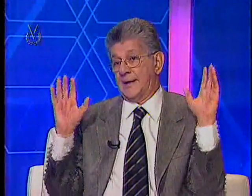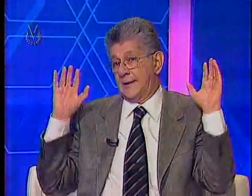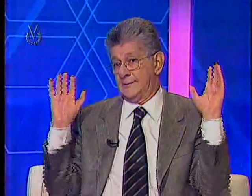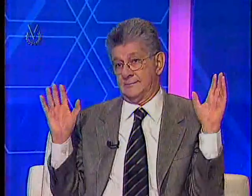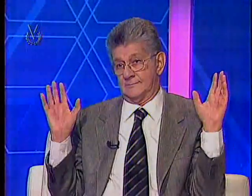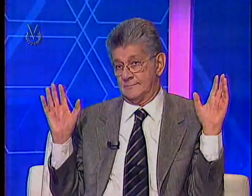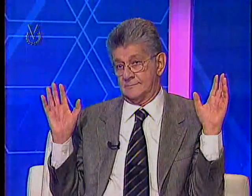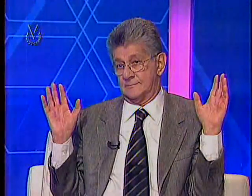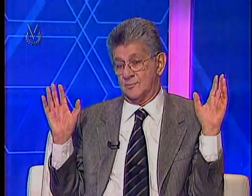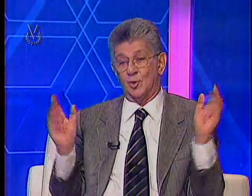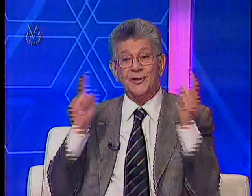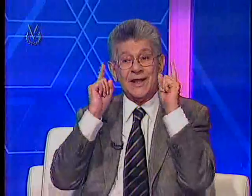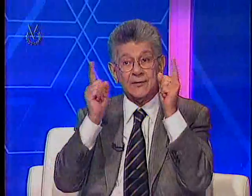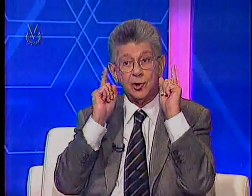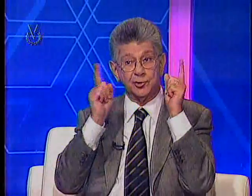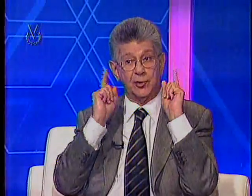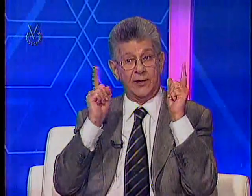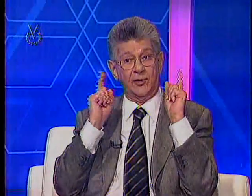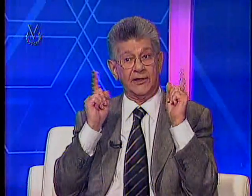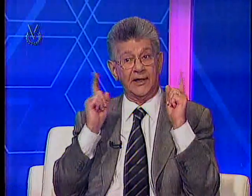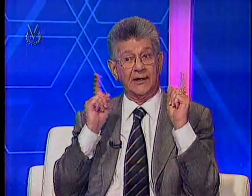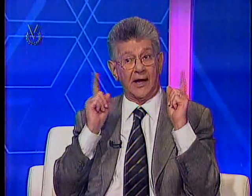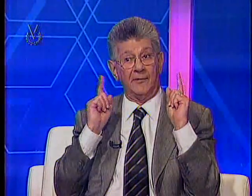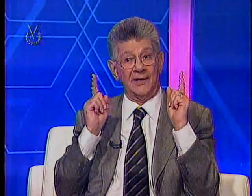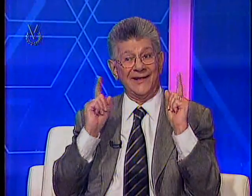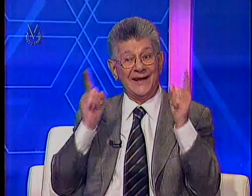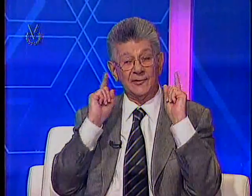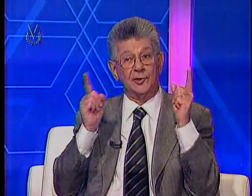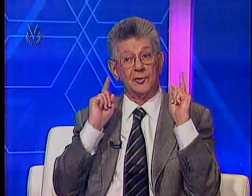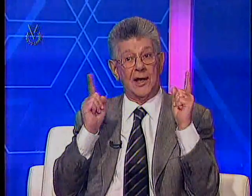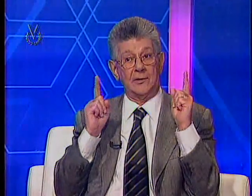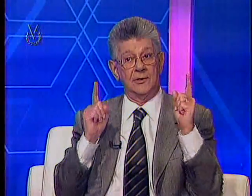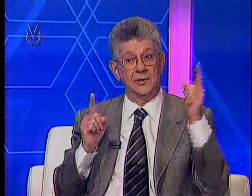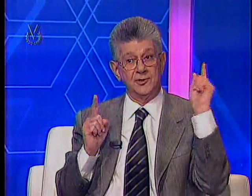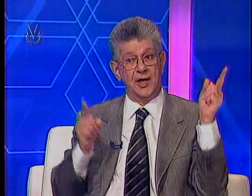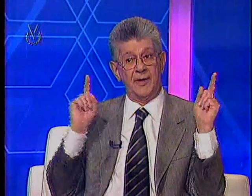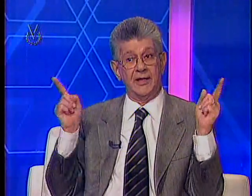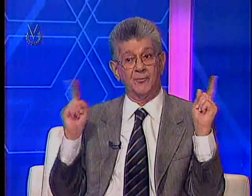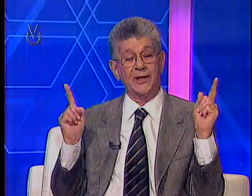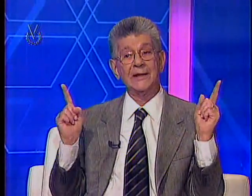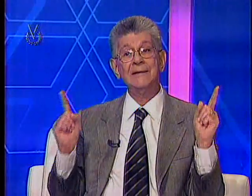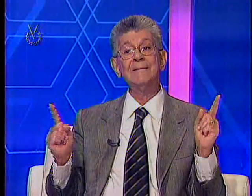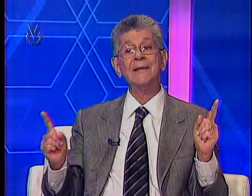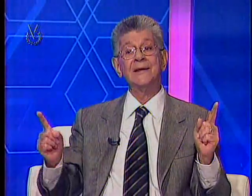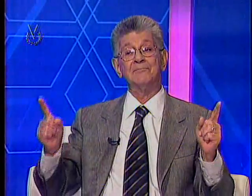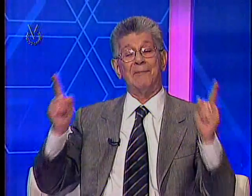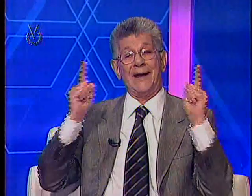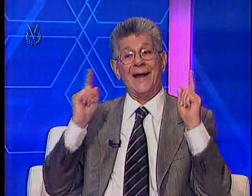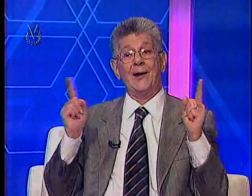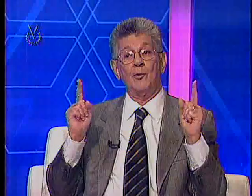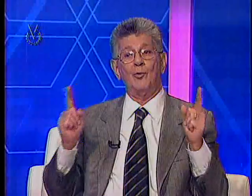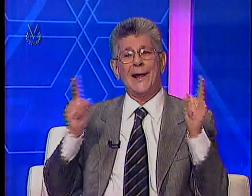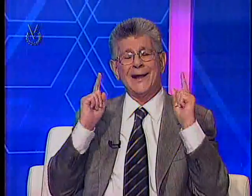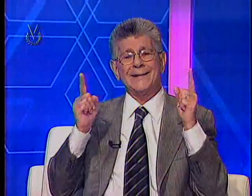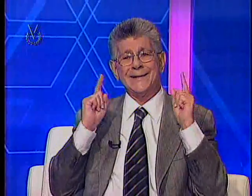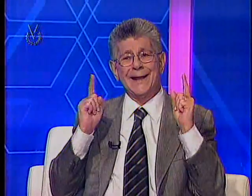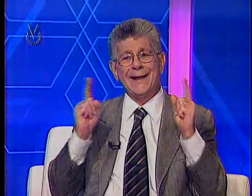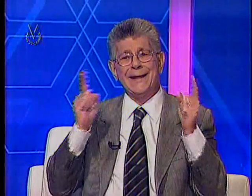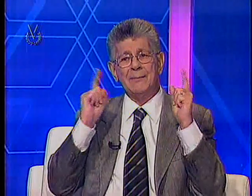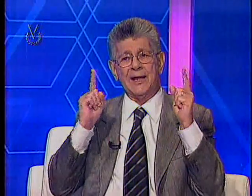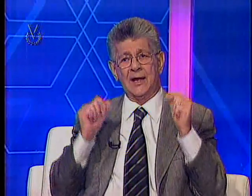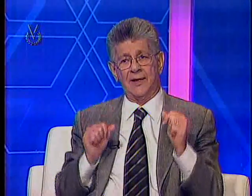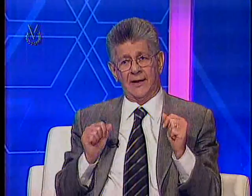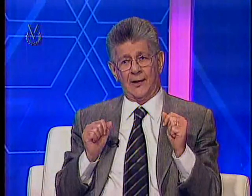culpa a quién. Son 18 años que tiene este régimen, 18 años. Chávez y después manejaron una